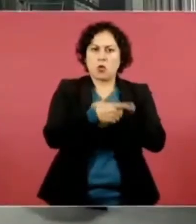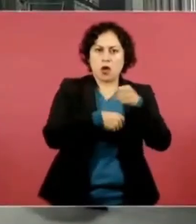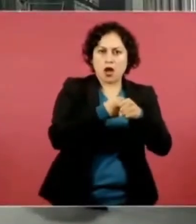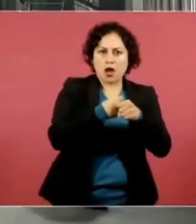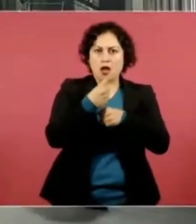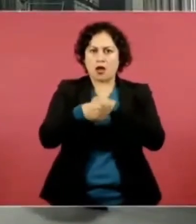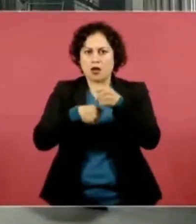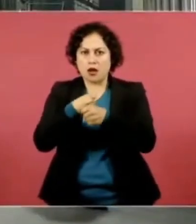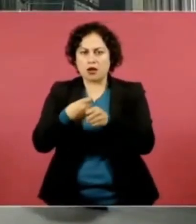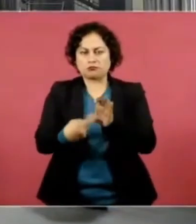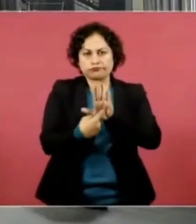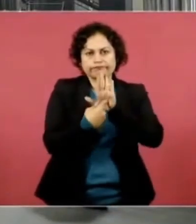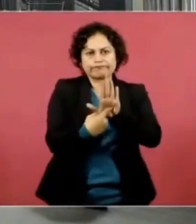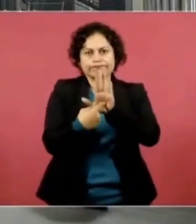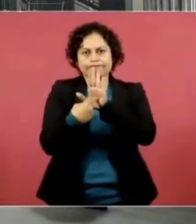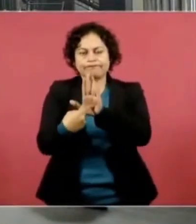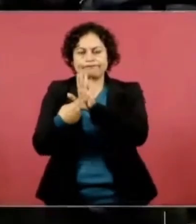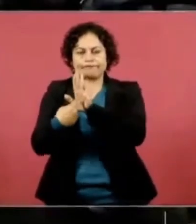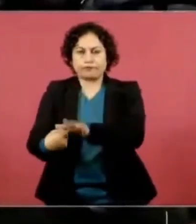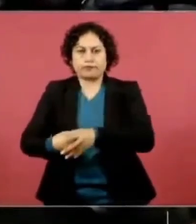alrededor de 80.000